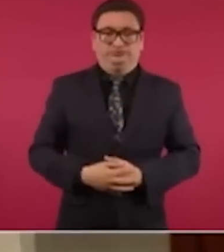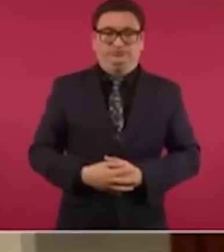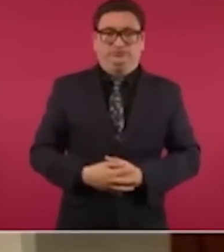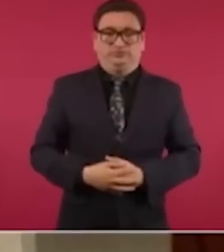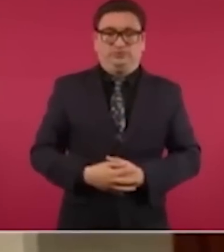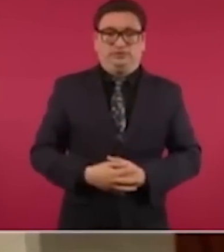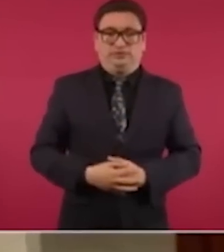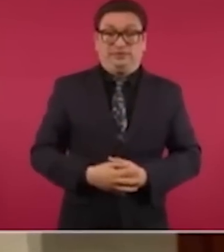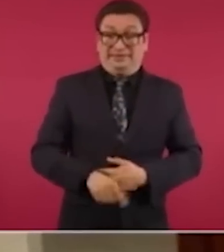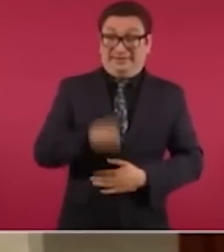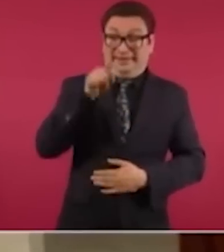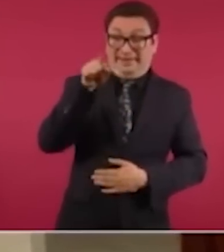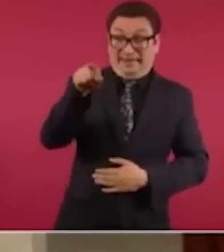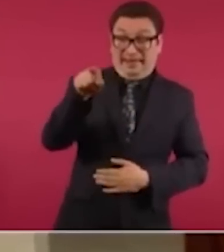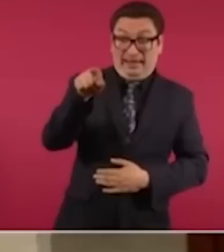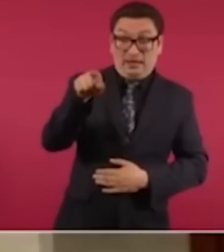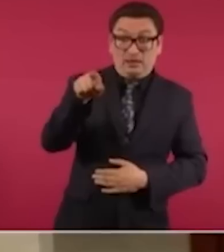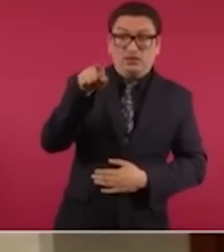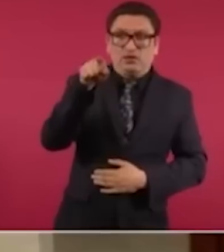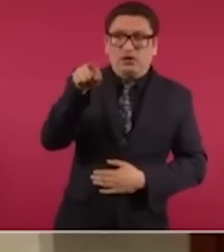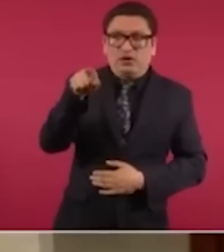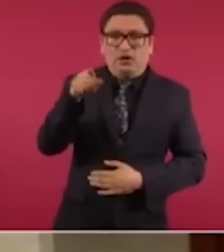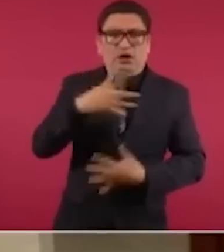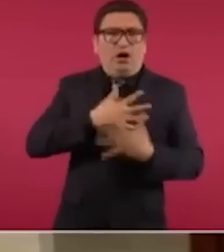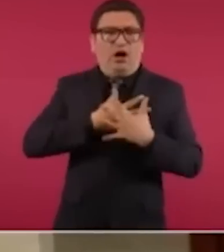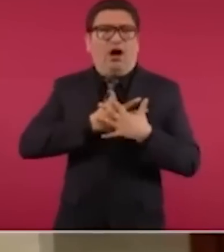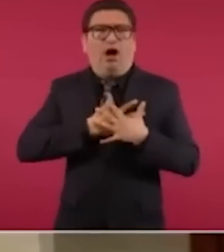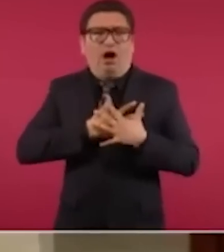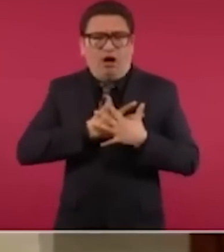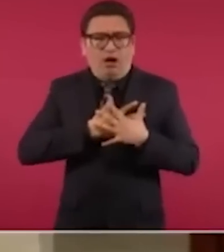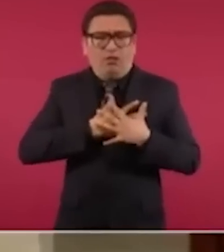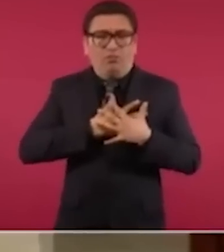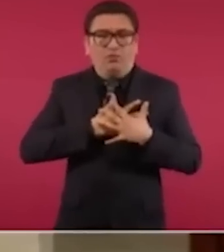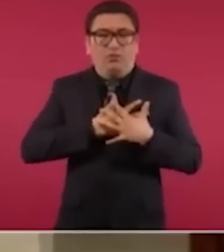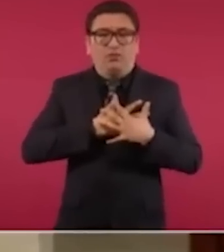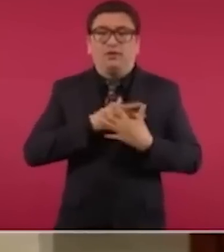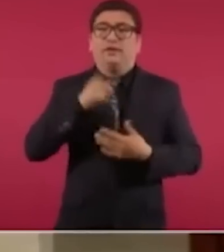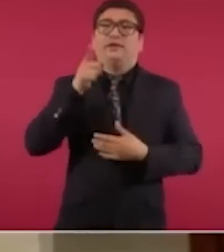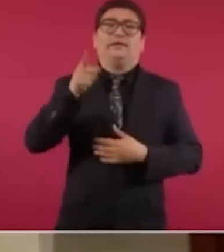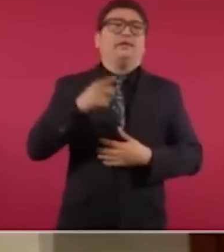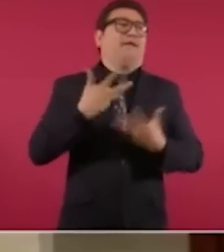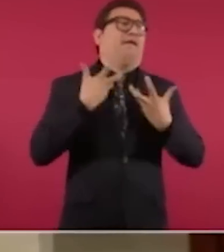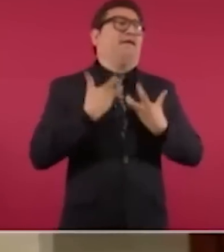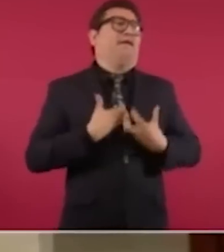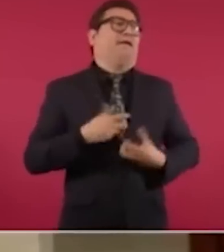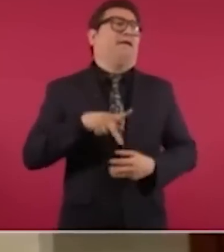y quien lo tenía se quejaba de los hijos